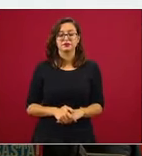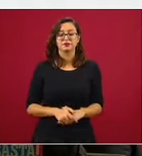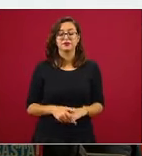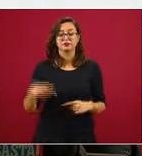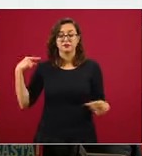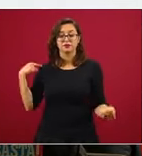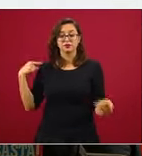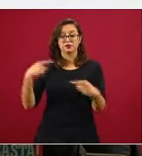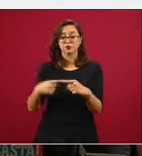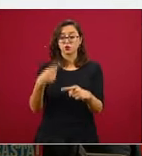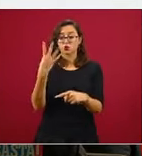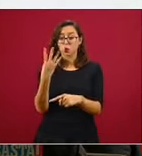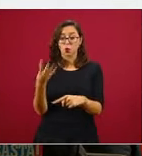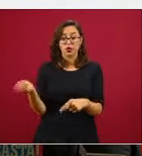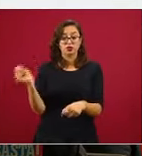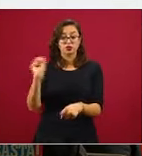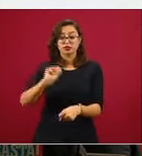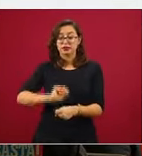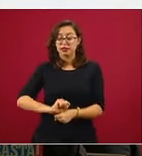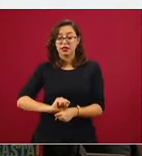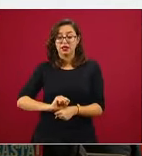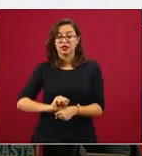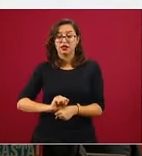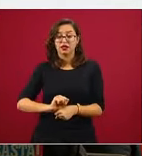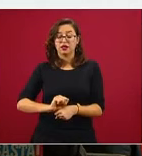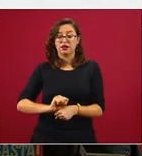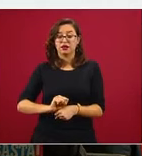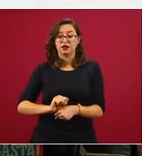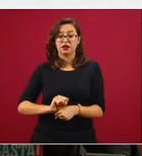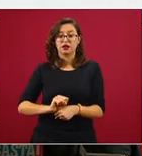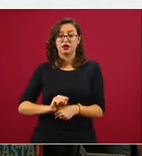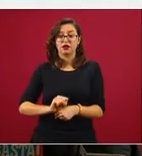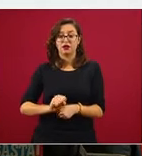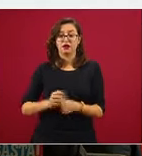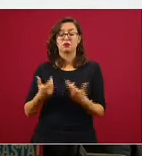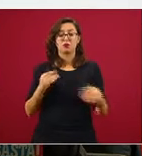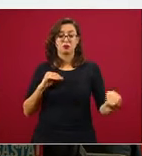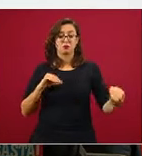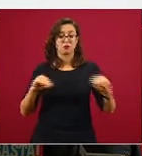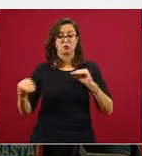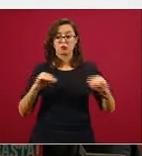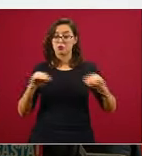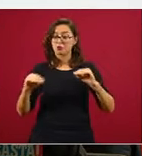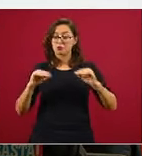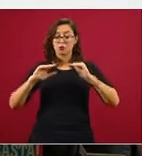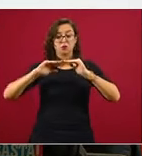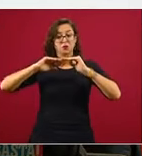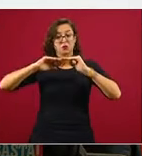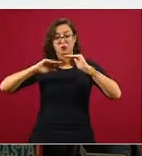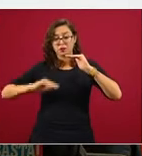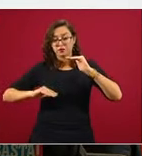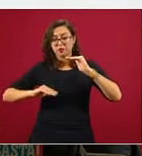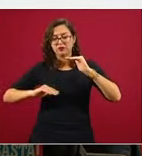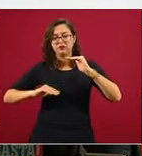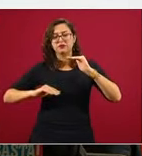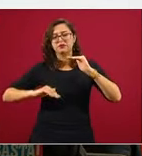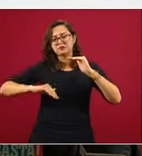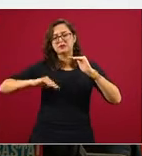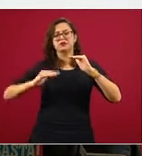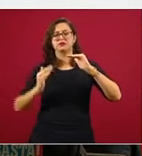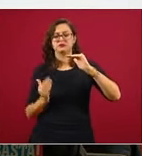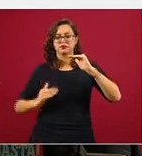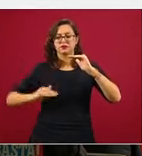últimas cuatro semanas se han mantenido por debajo en promedio, aunque haya algún piquito por ahí